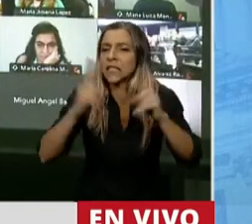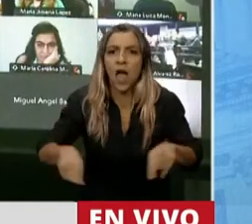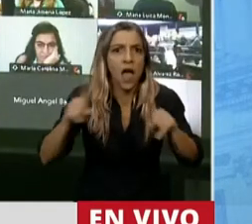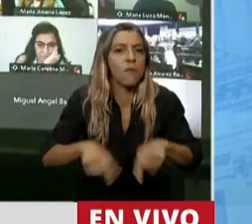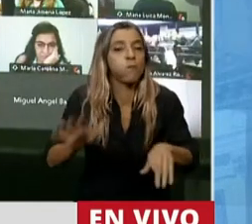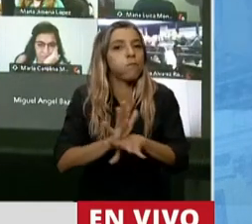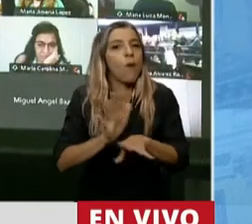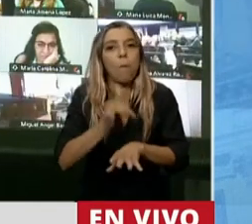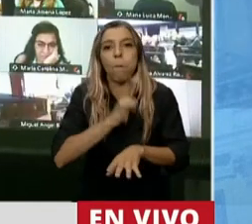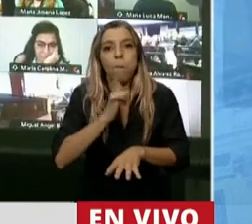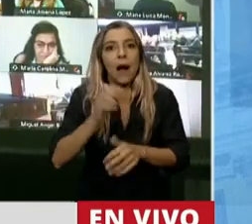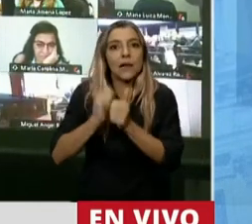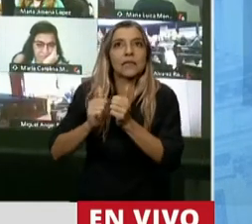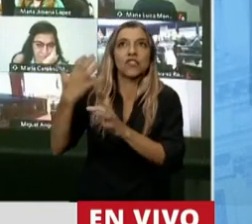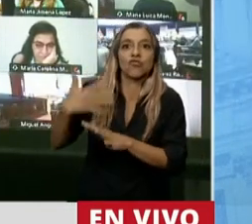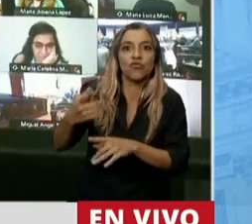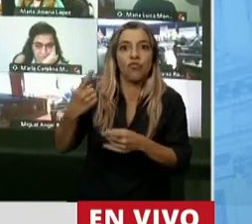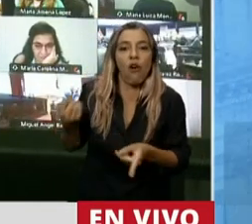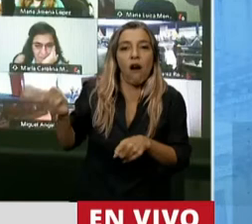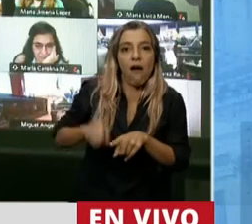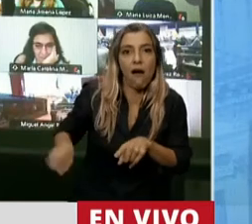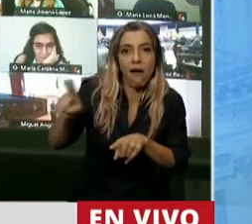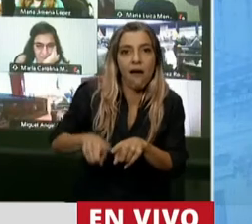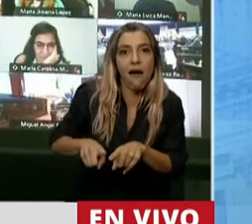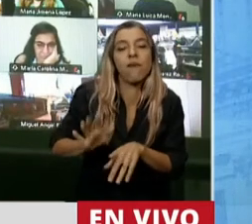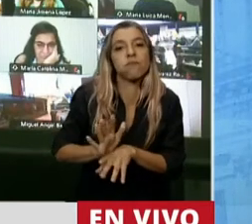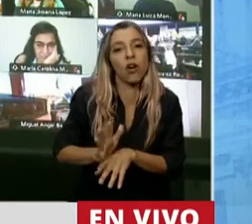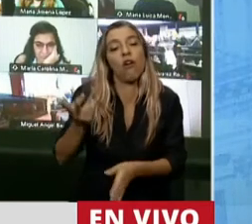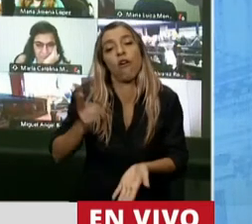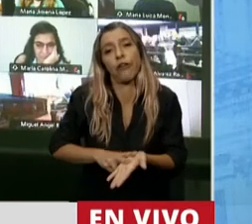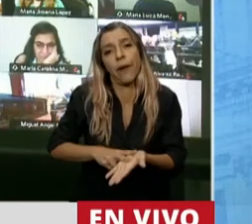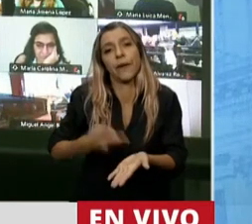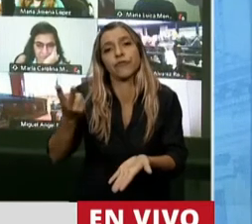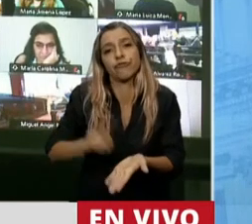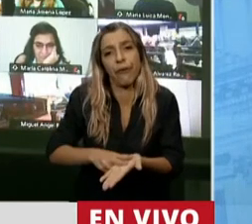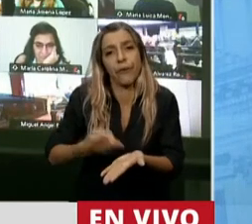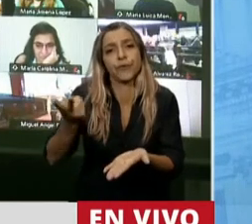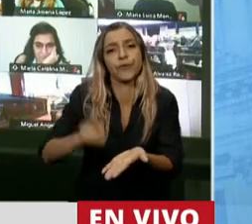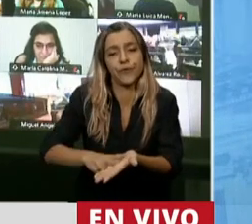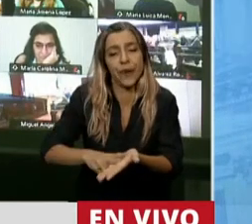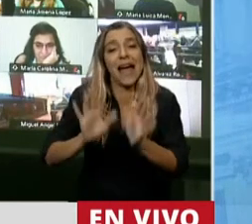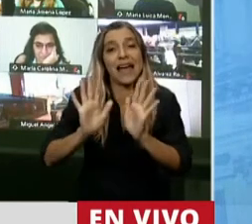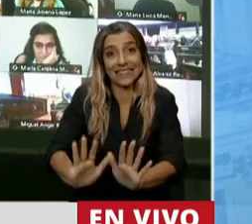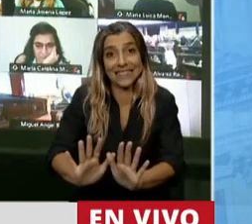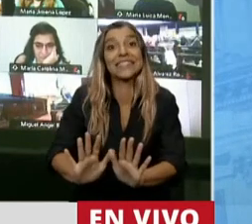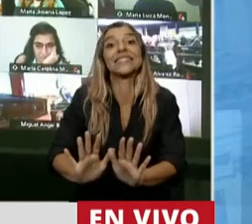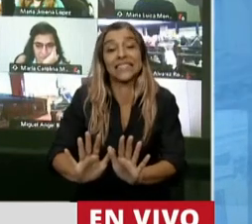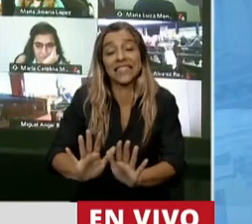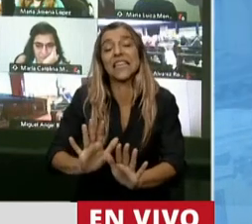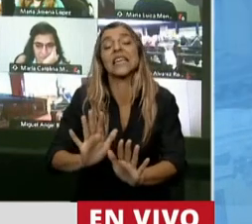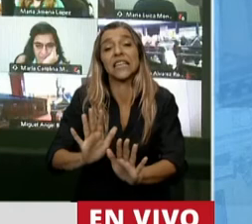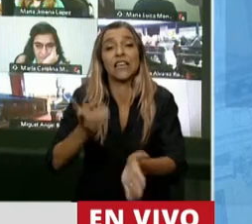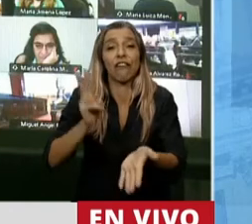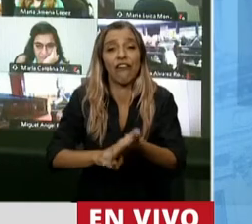capricho cíclico de la historia, ¿no?, que otra vez y nuevamente los más y las más